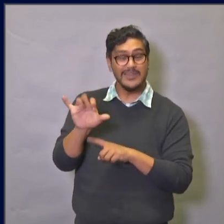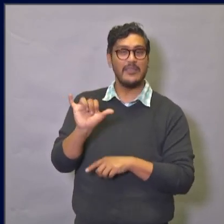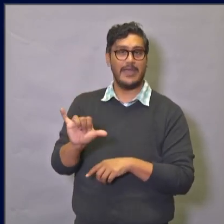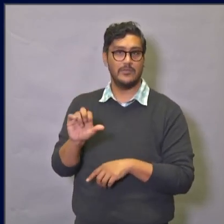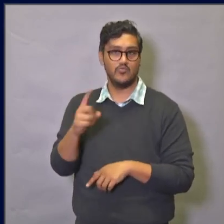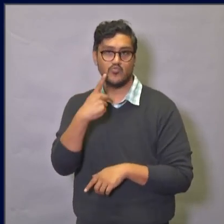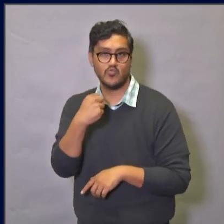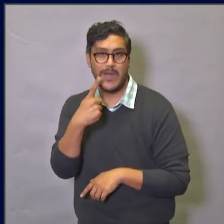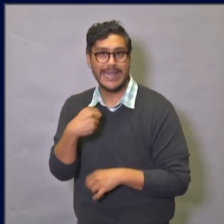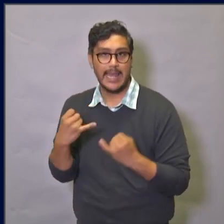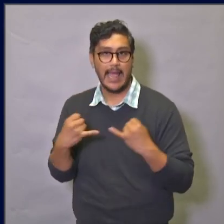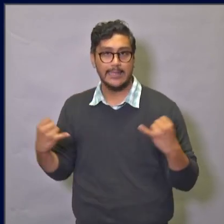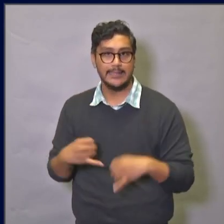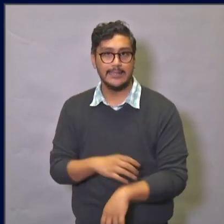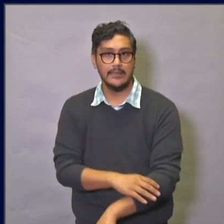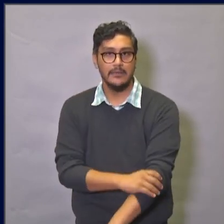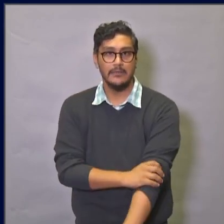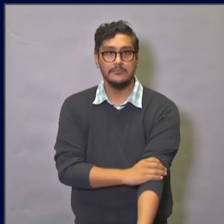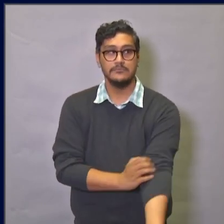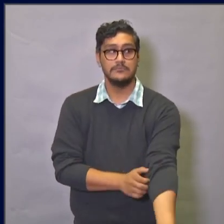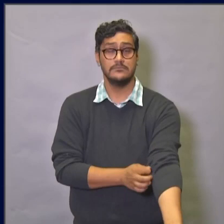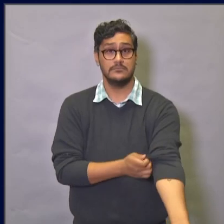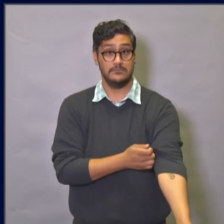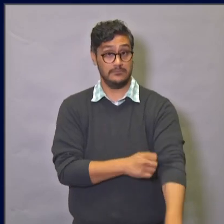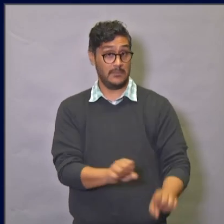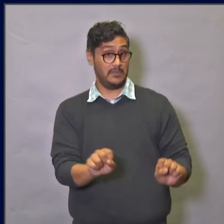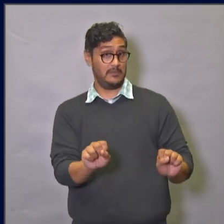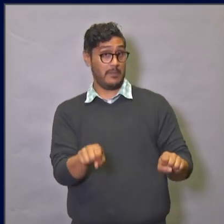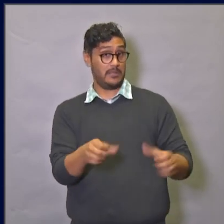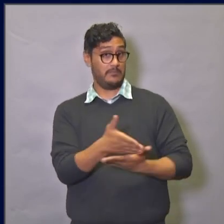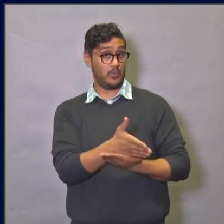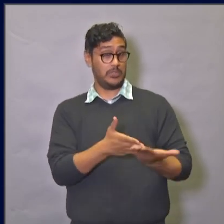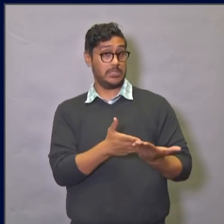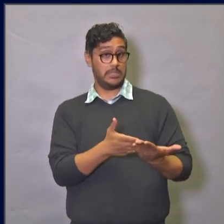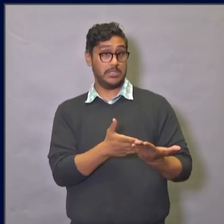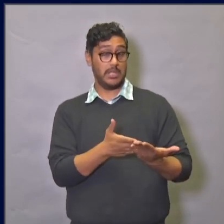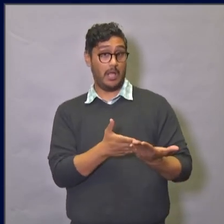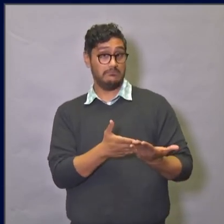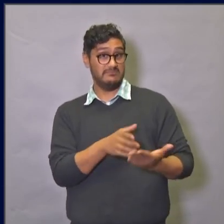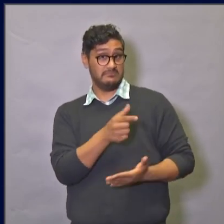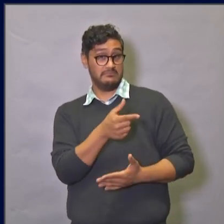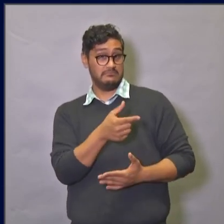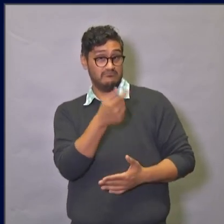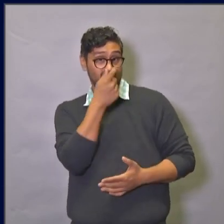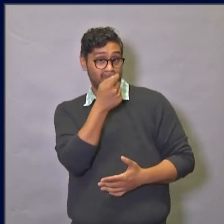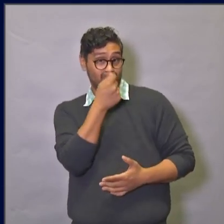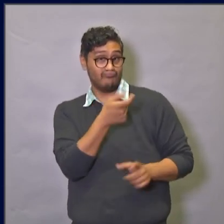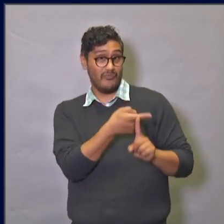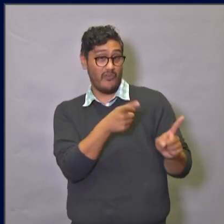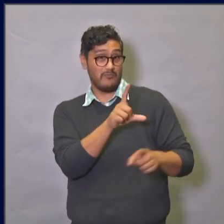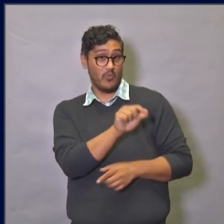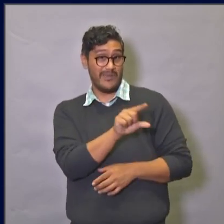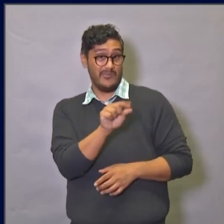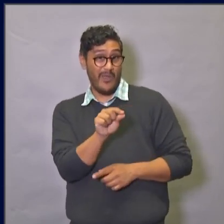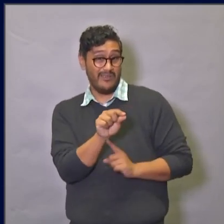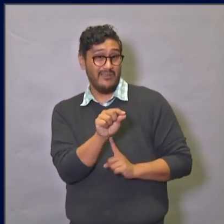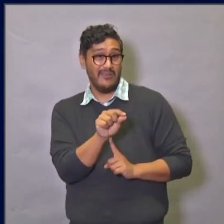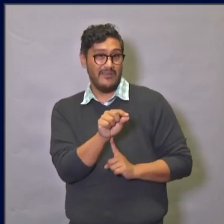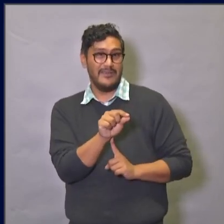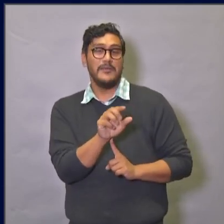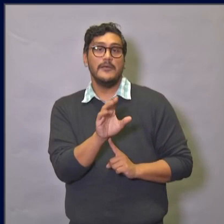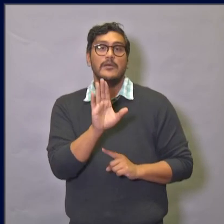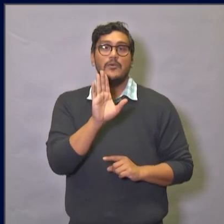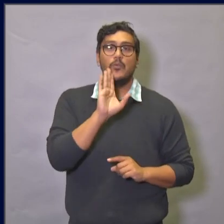roja. Es probable que algunos de los casos diagnosticados como siendo la gripe en el 2020 representen casos